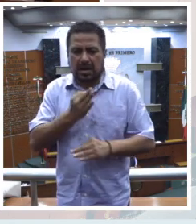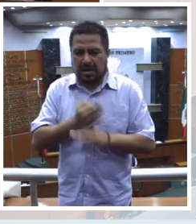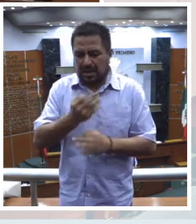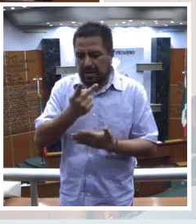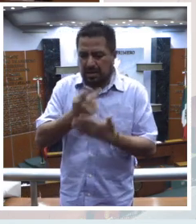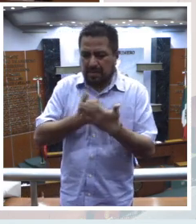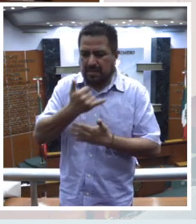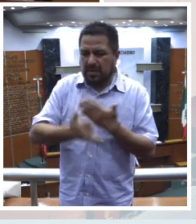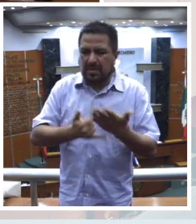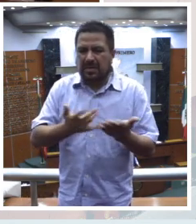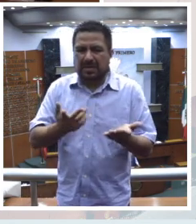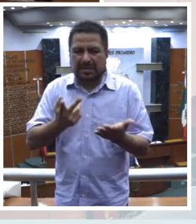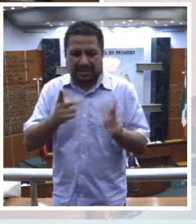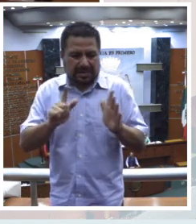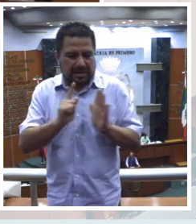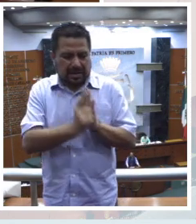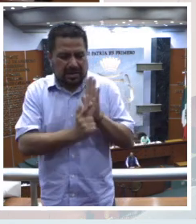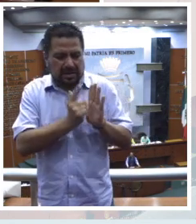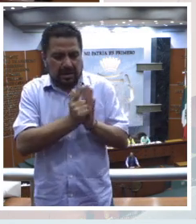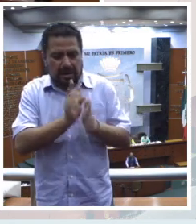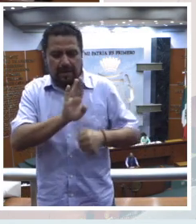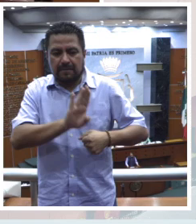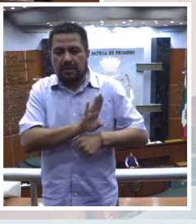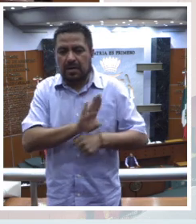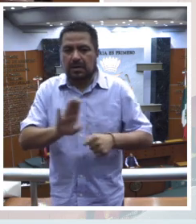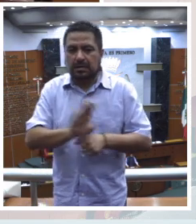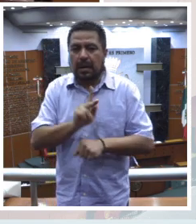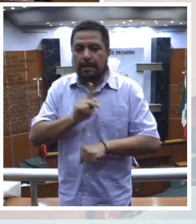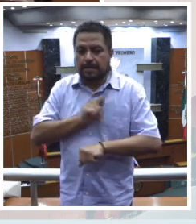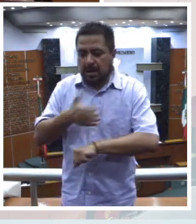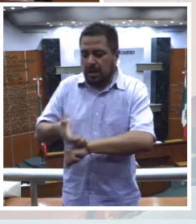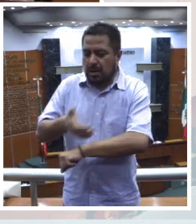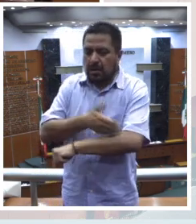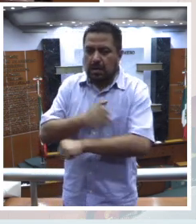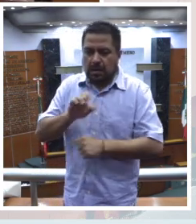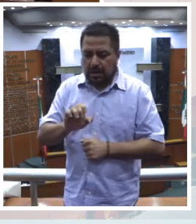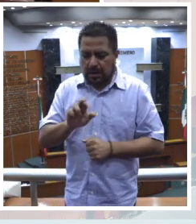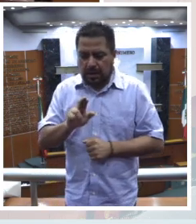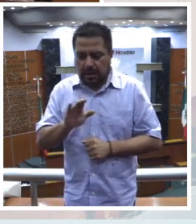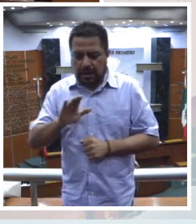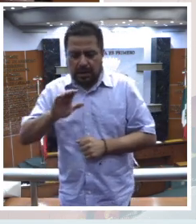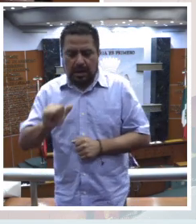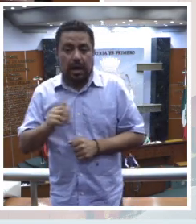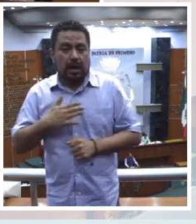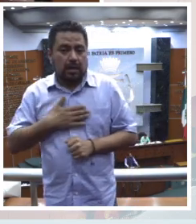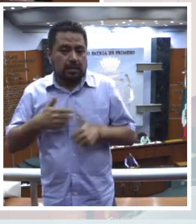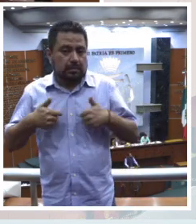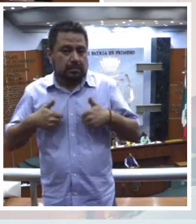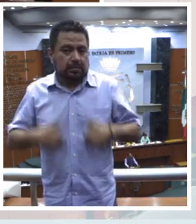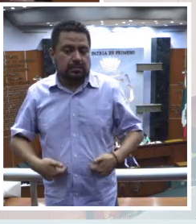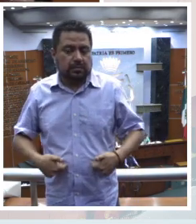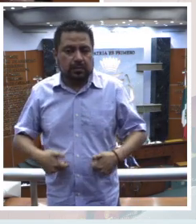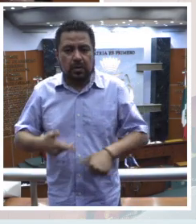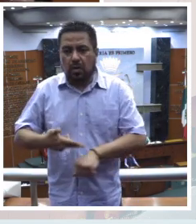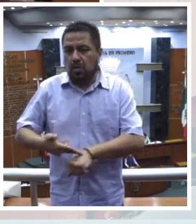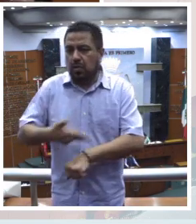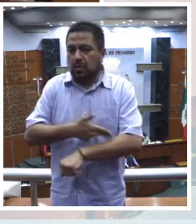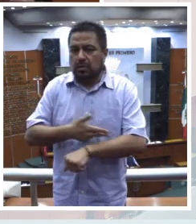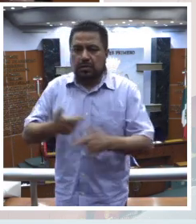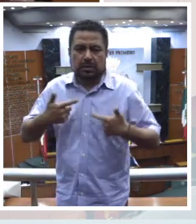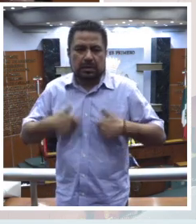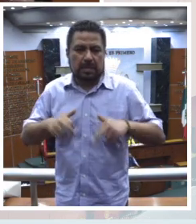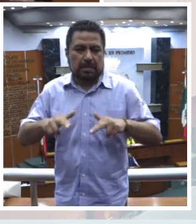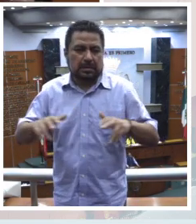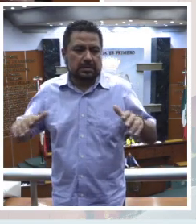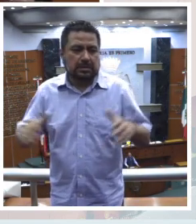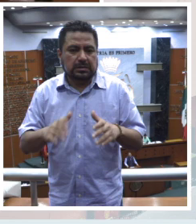dictamen a la reforma en materia de bienestar, mi compañera Erika Lourdes Cortés y un servidor que honrosamente